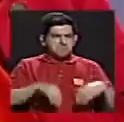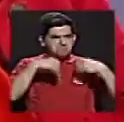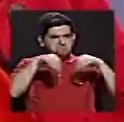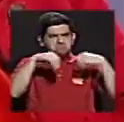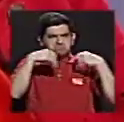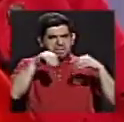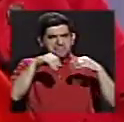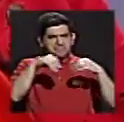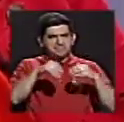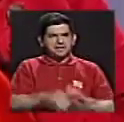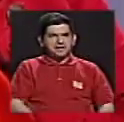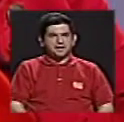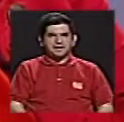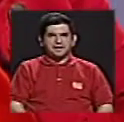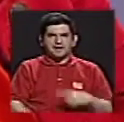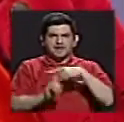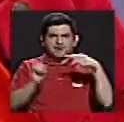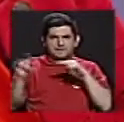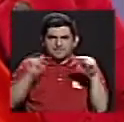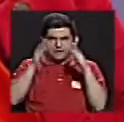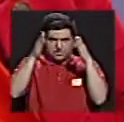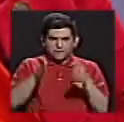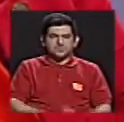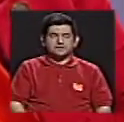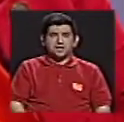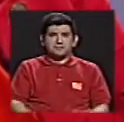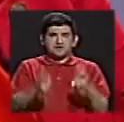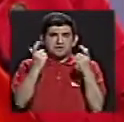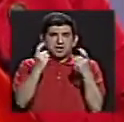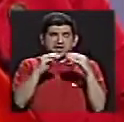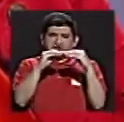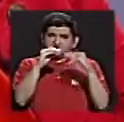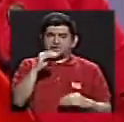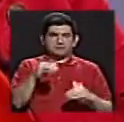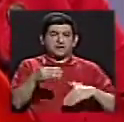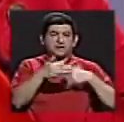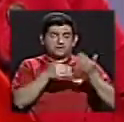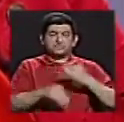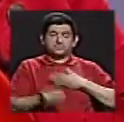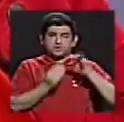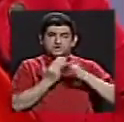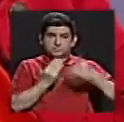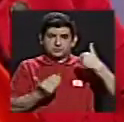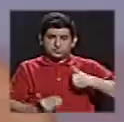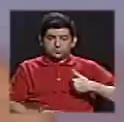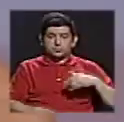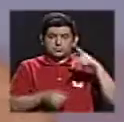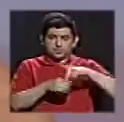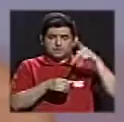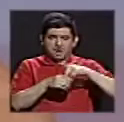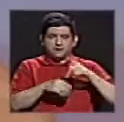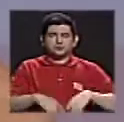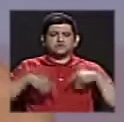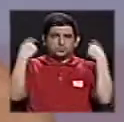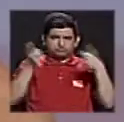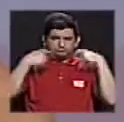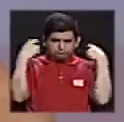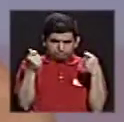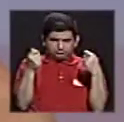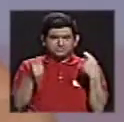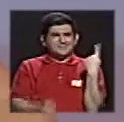vendíamos al intermediario y lógicamente que la ganancia es mucho menos. Luego mi esposo participó en ferias, ¿verdad?